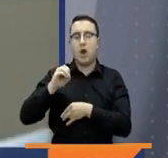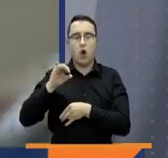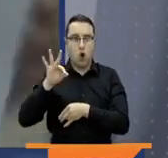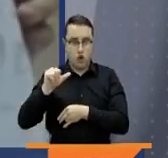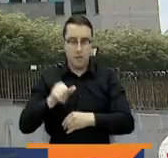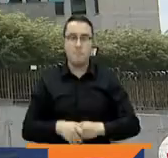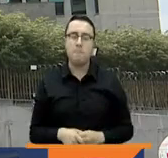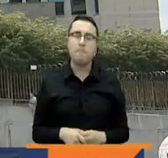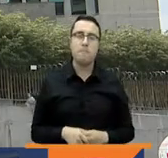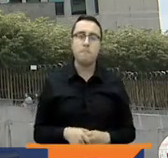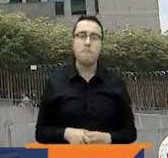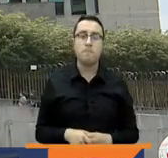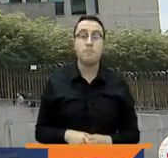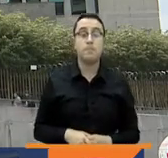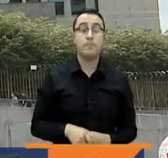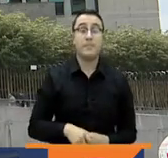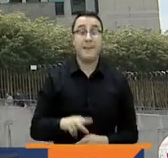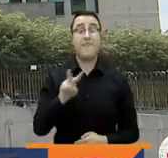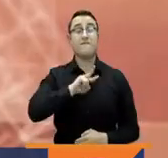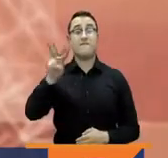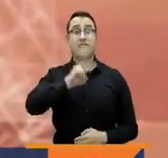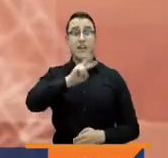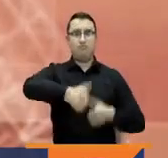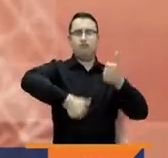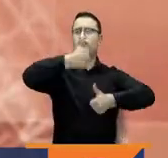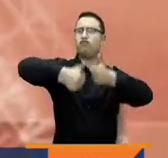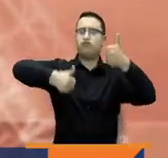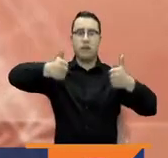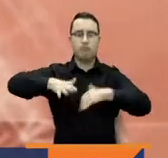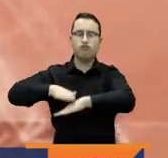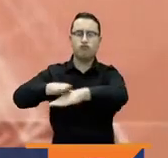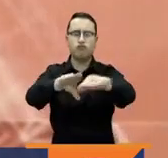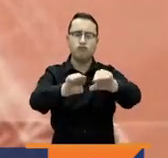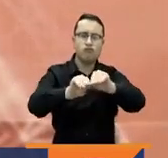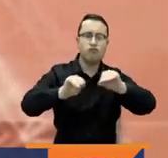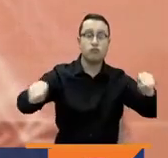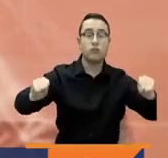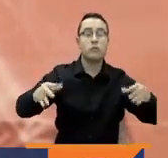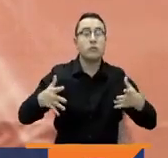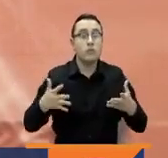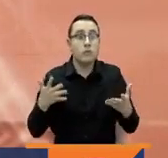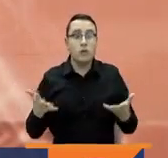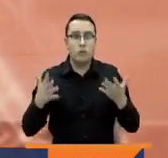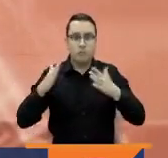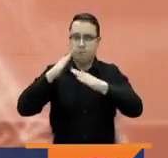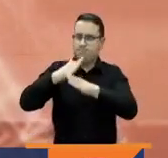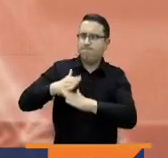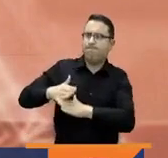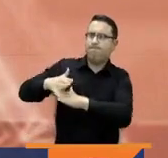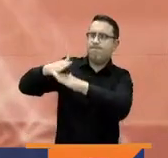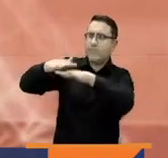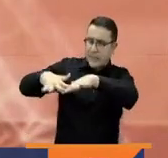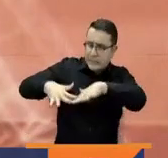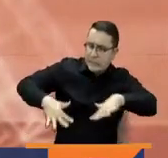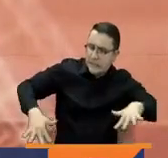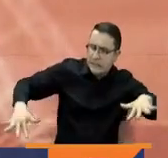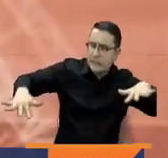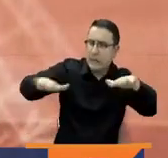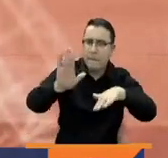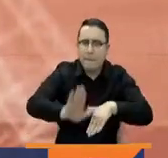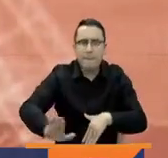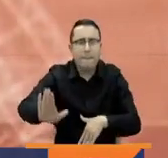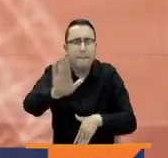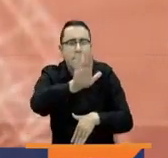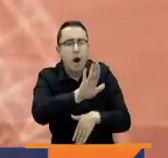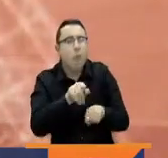Las autoridades del Valle del Cauca anunciaron el fortalecimiento de los esquemas de seguridad en algunas regiones del departamento. Ante